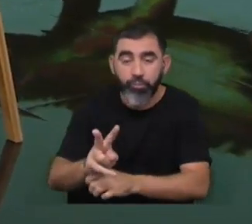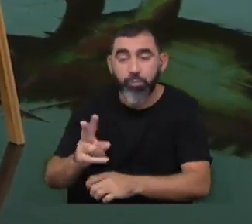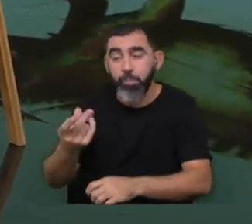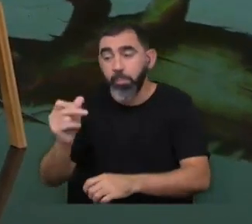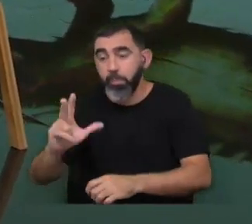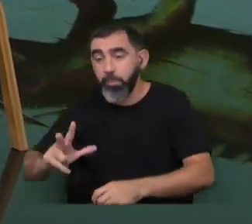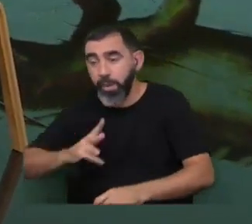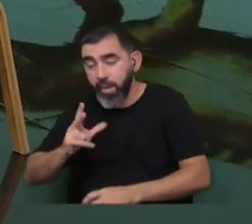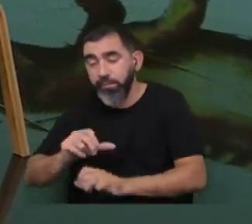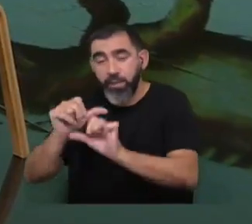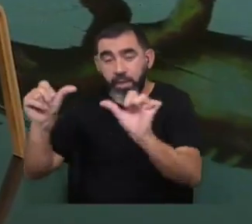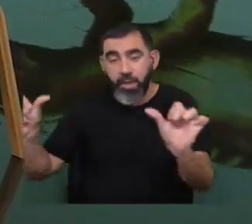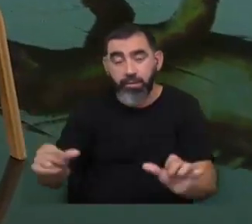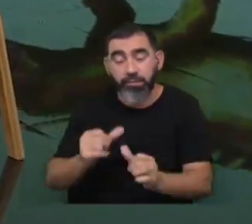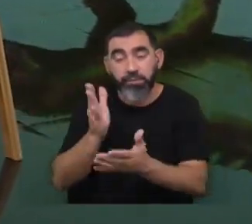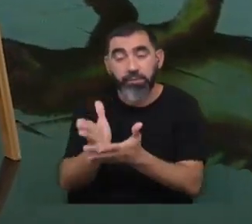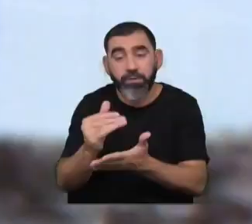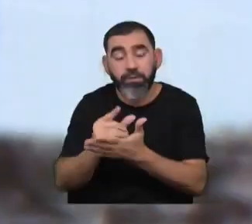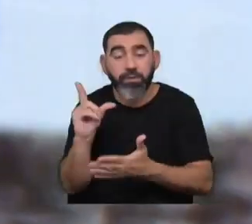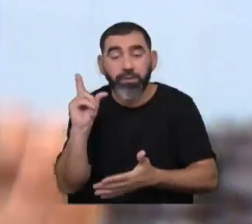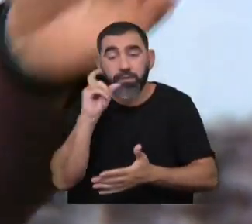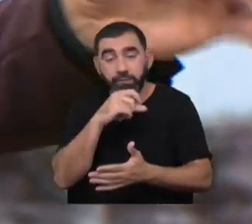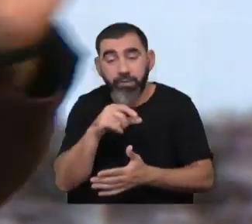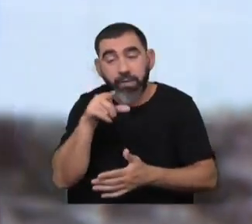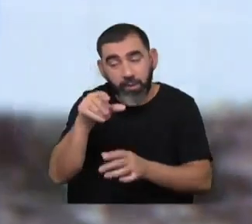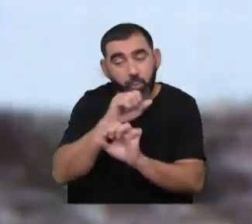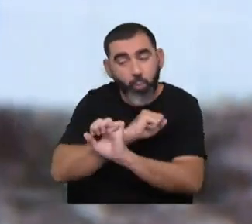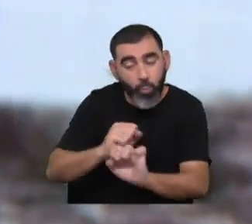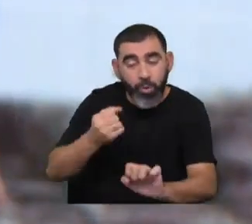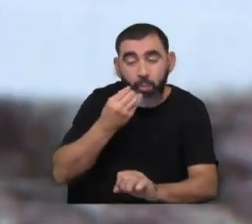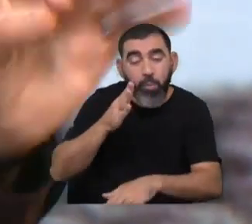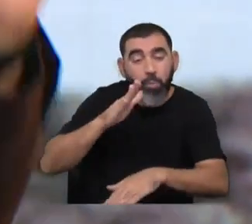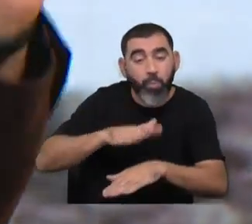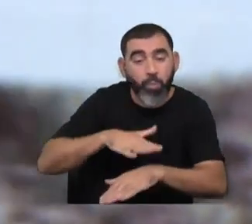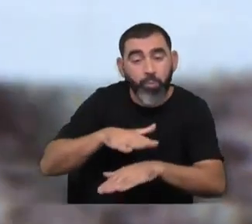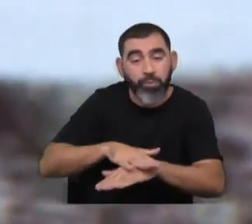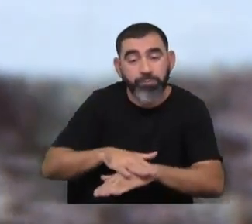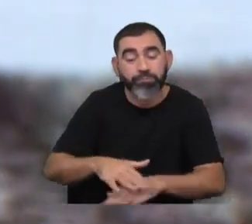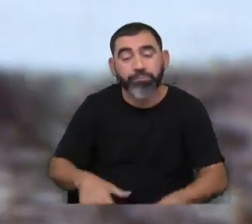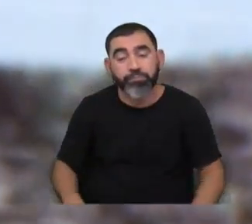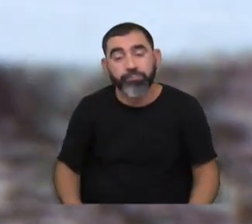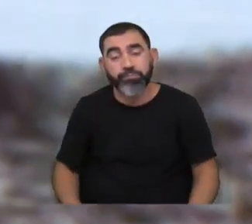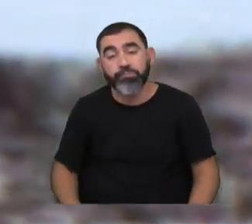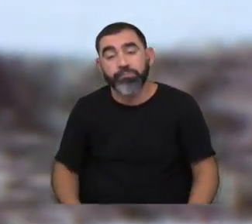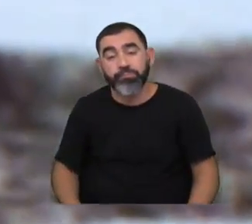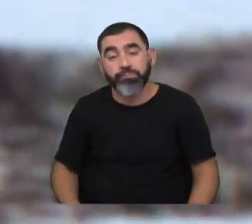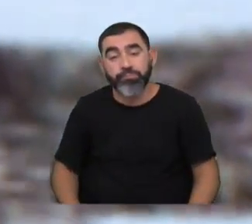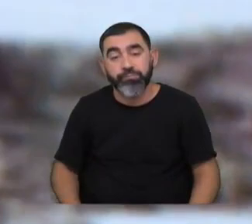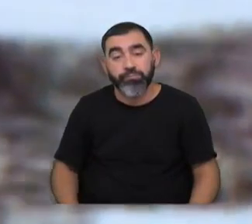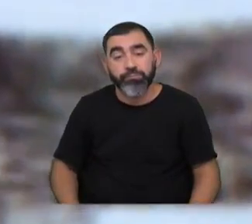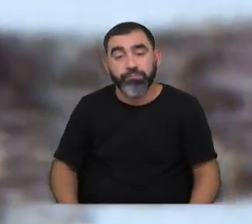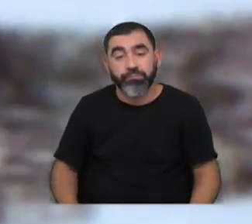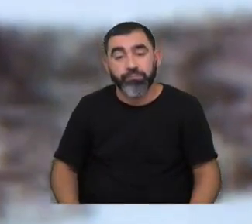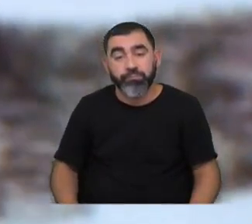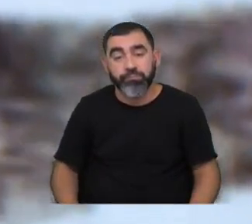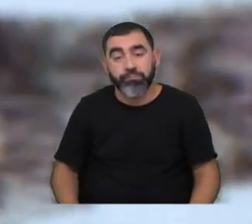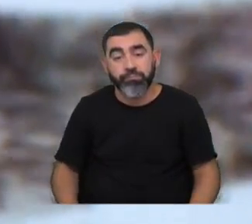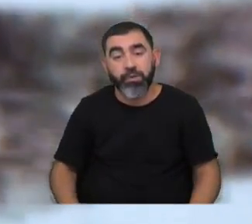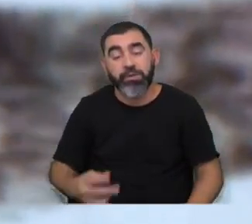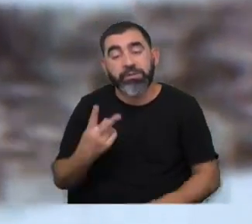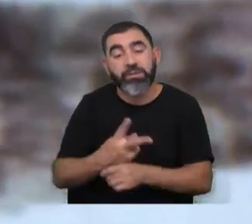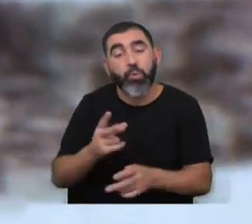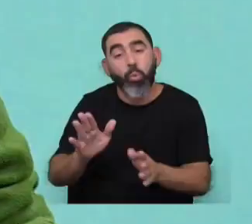riqueza, actividad en un departamento. Digo, creo que ese puede ser un buen broche de oro para eso que dijiste, que suscribo de lado a lado. ¿Va a haber tomo 2 de